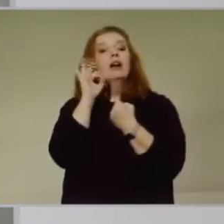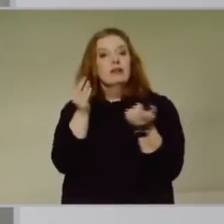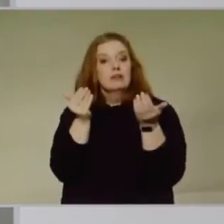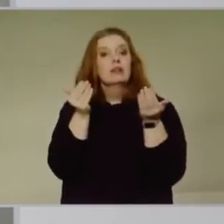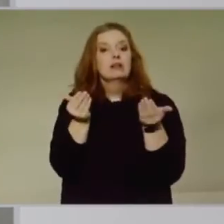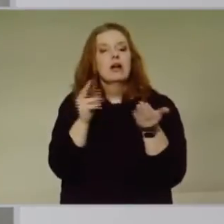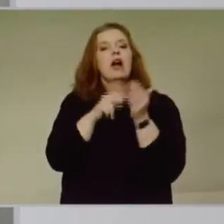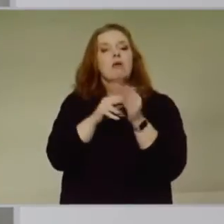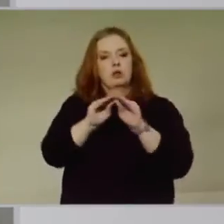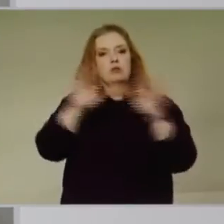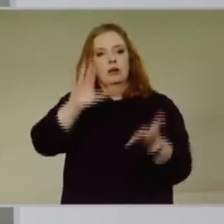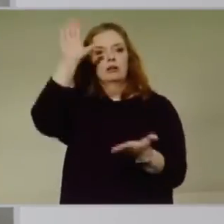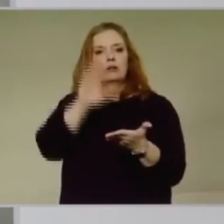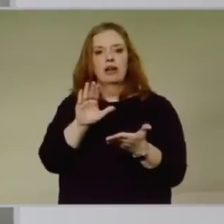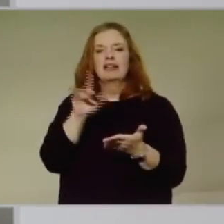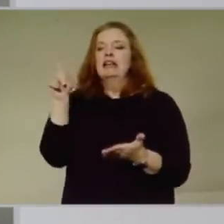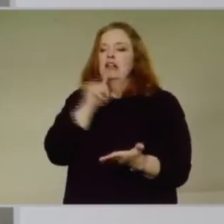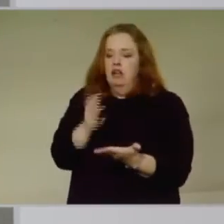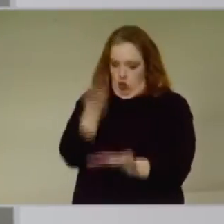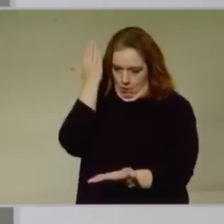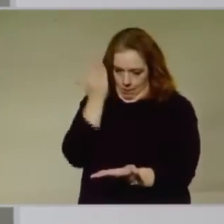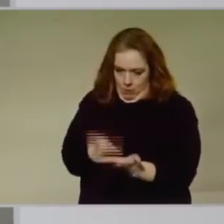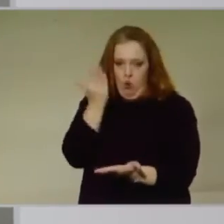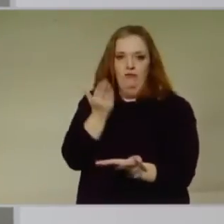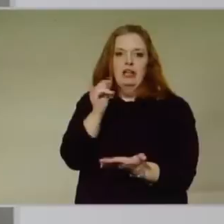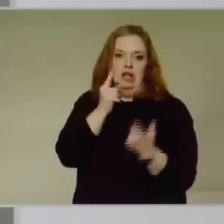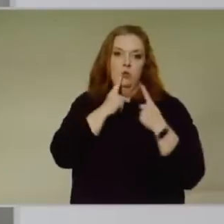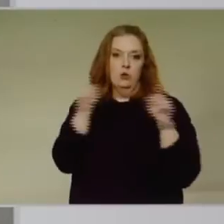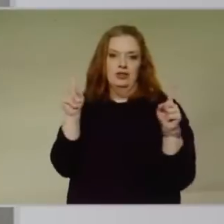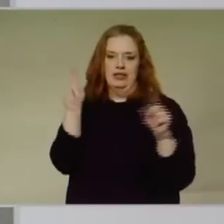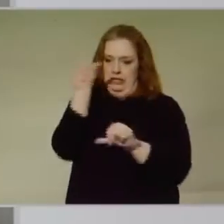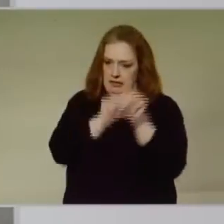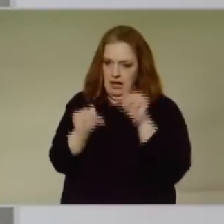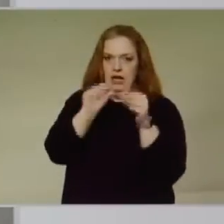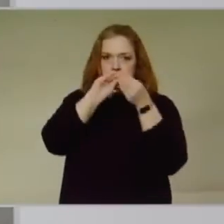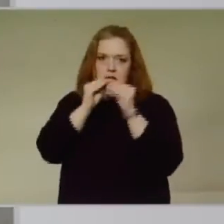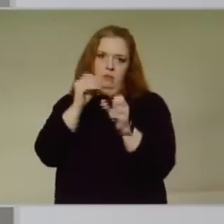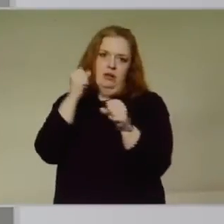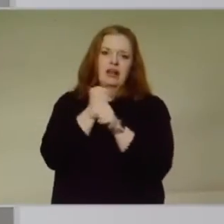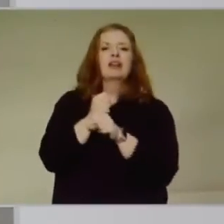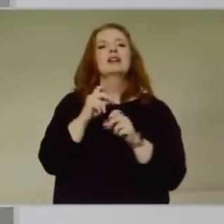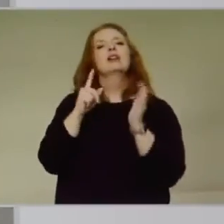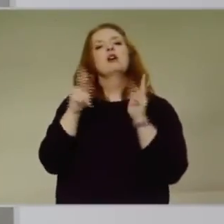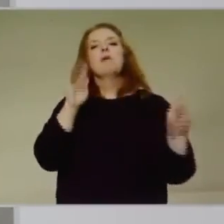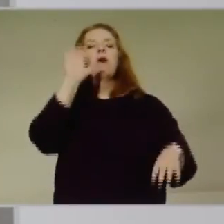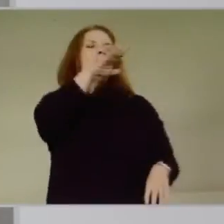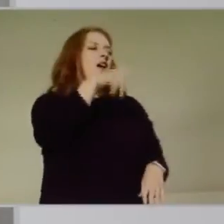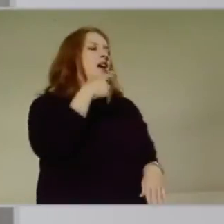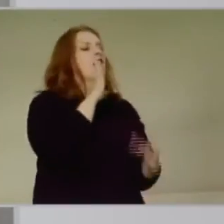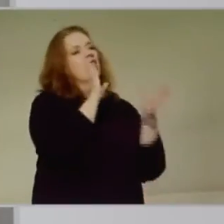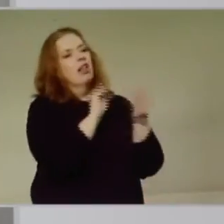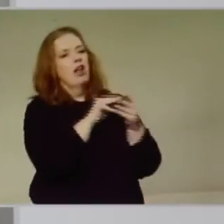Las mascarillas funcionan, eso está probado, ¿ok? Esta es la ciencia. Y las personas me dicen cómo se sienten sobre